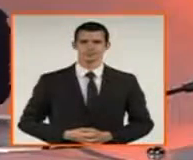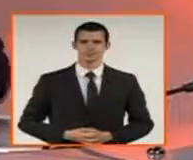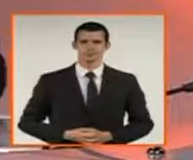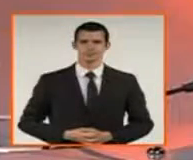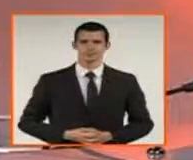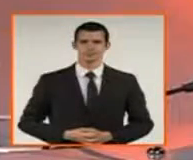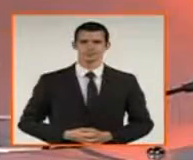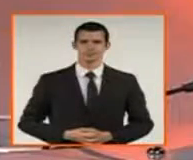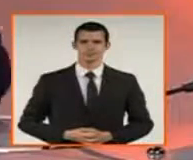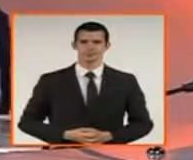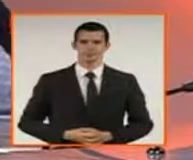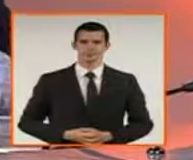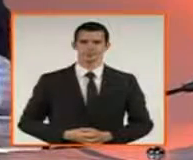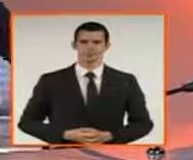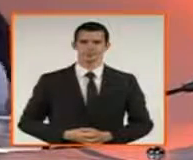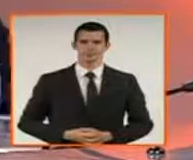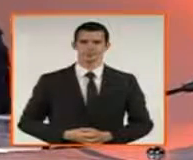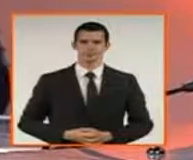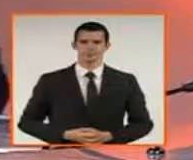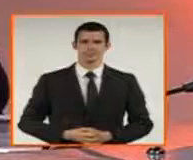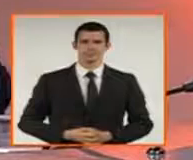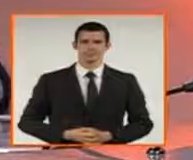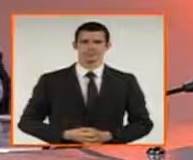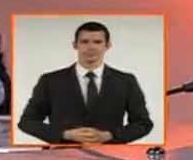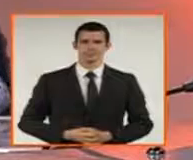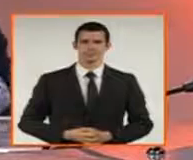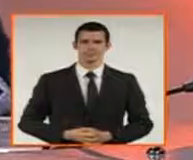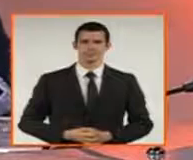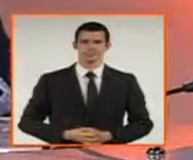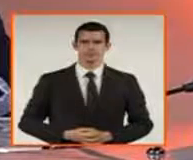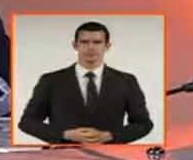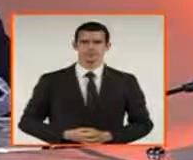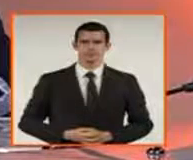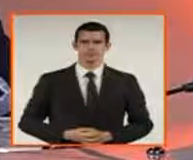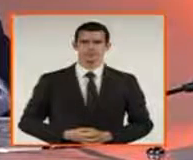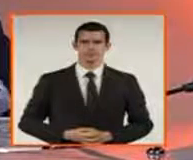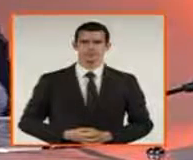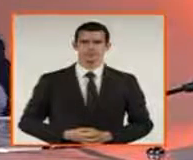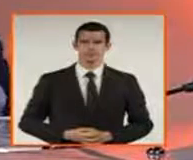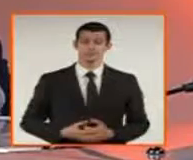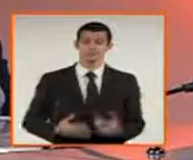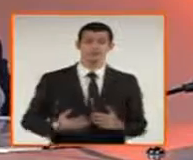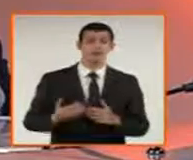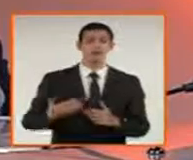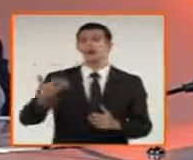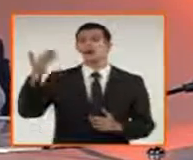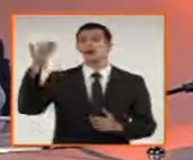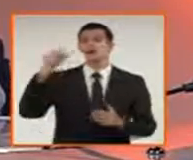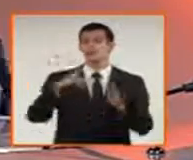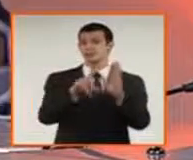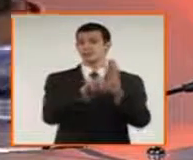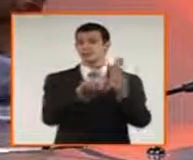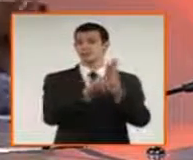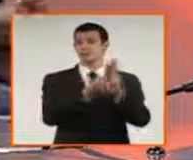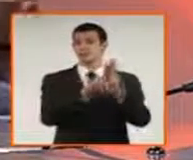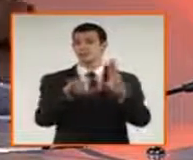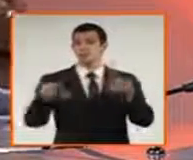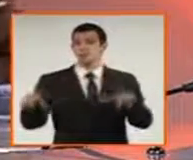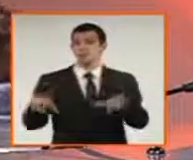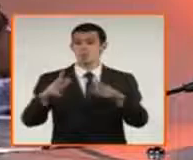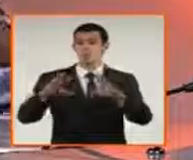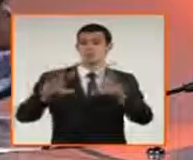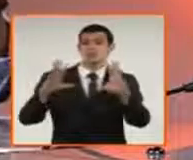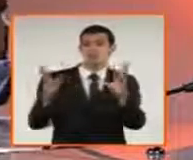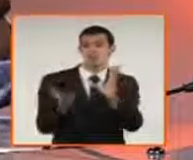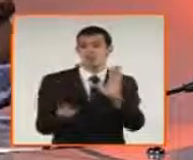Hay cosas dentro del derecho que el derecho no las veía, nos decía ahorita Ana María, las madrastras, por